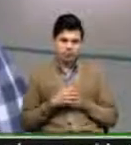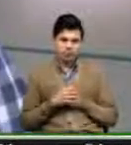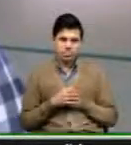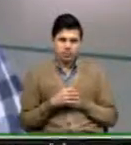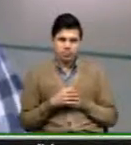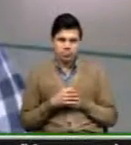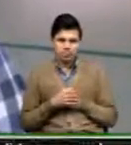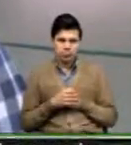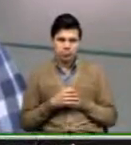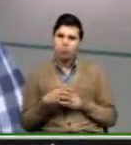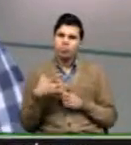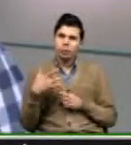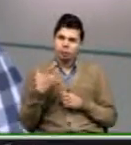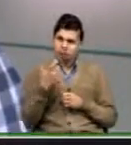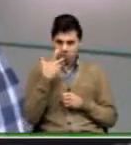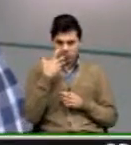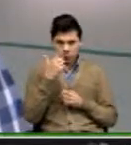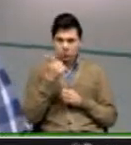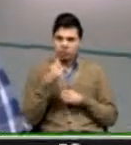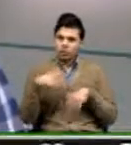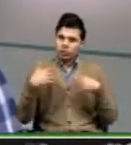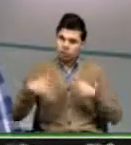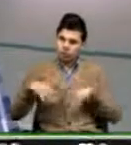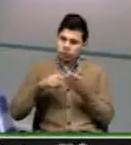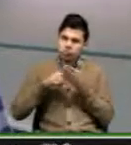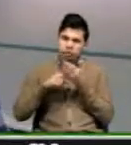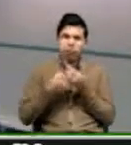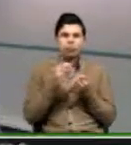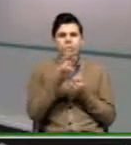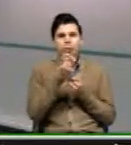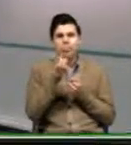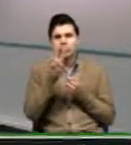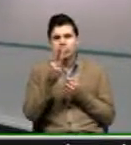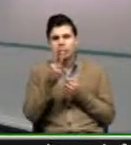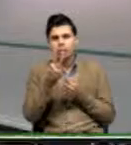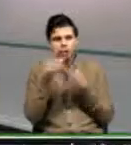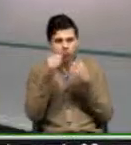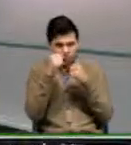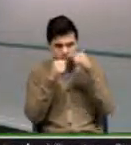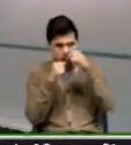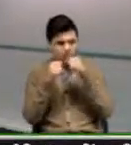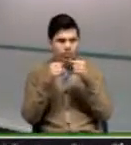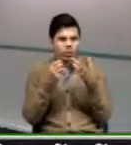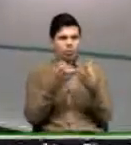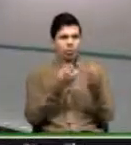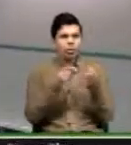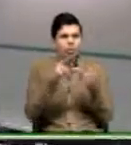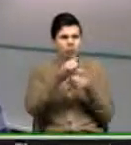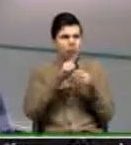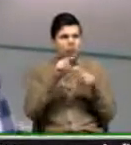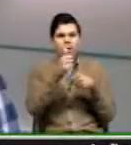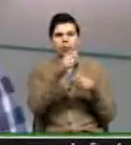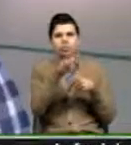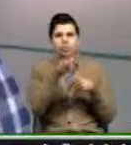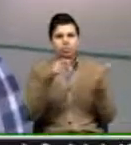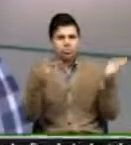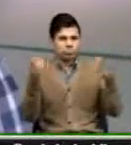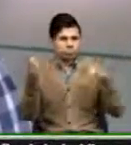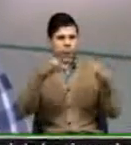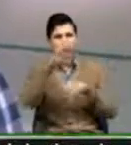se ha podido ver ayer y hoy. Vinieron finalmente 82 boxeadores de 14 ligas del país. Y el nivel